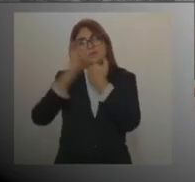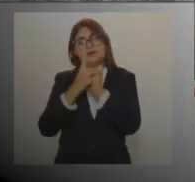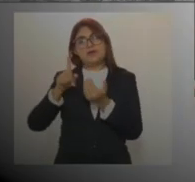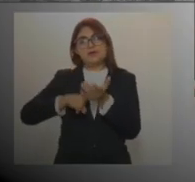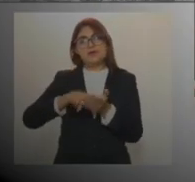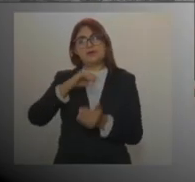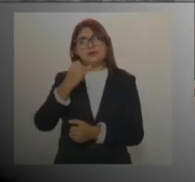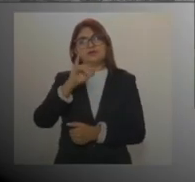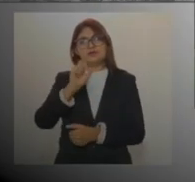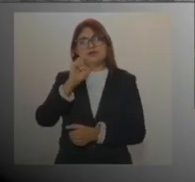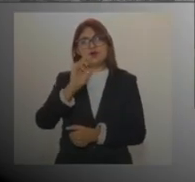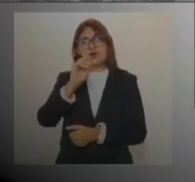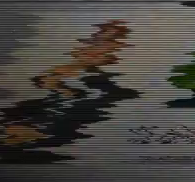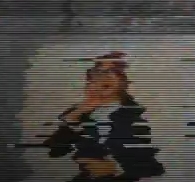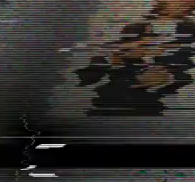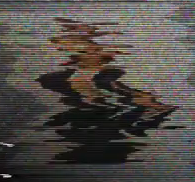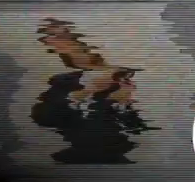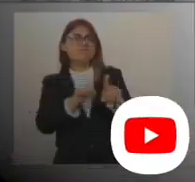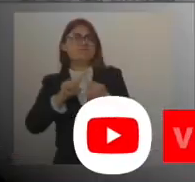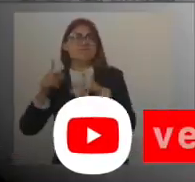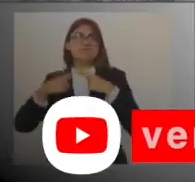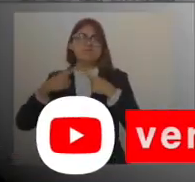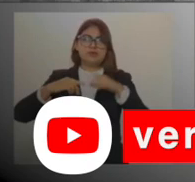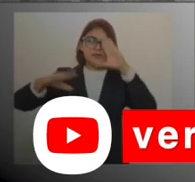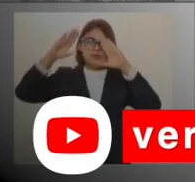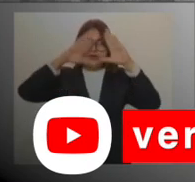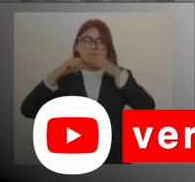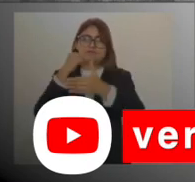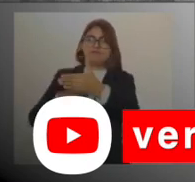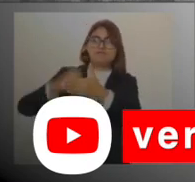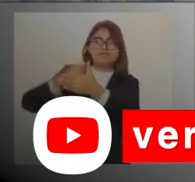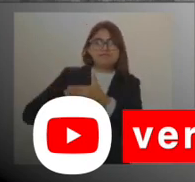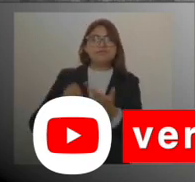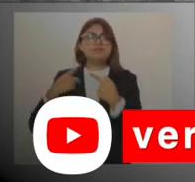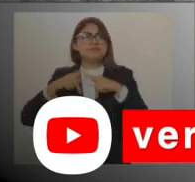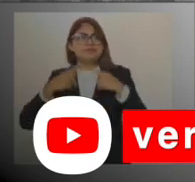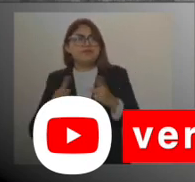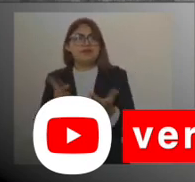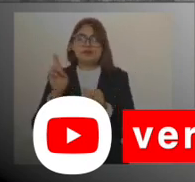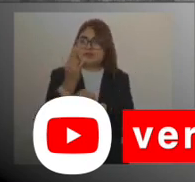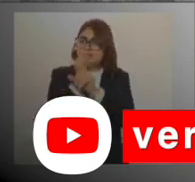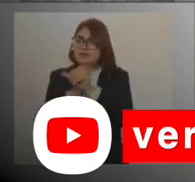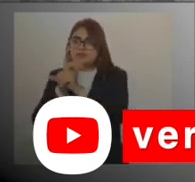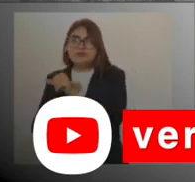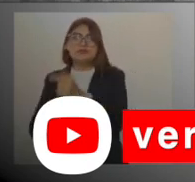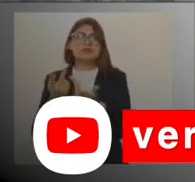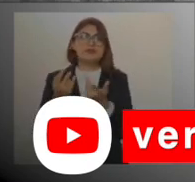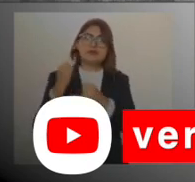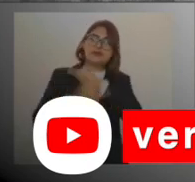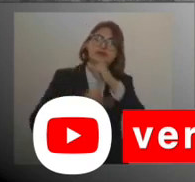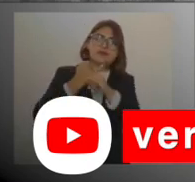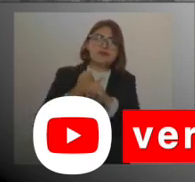actualmente presidido por el Instituto Nacional de Transparencia, Acceso a la Información y Protección de Datos Personales, INAI, y está conformado